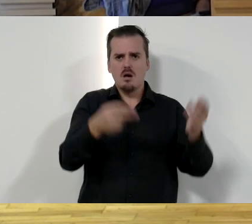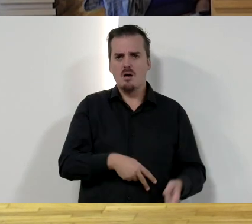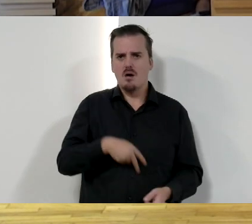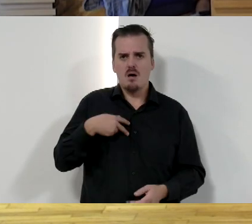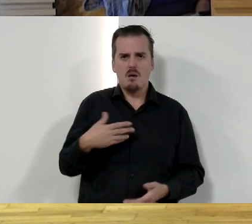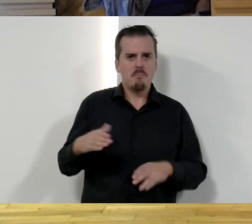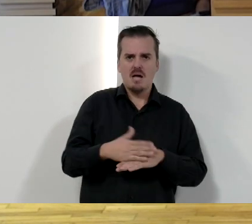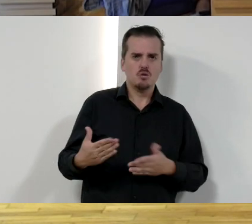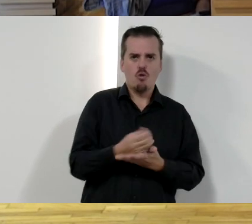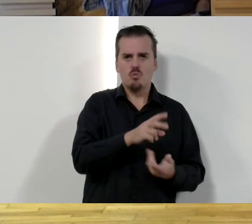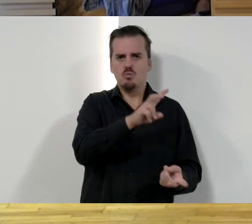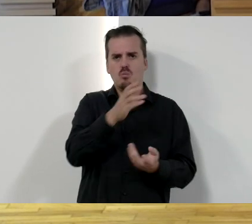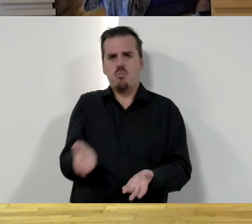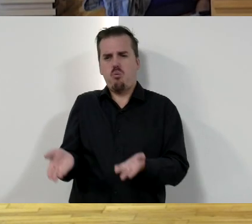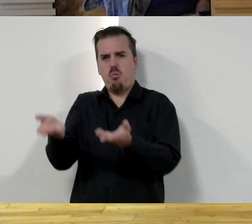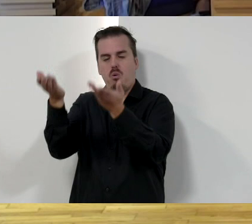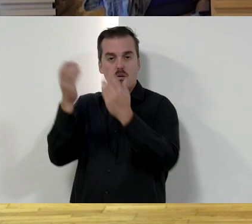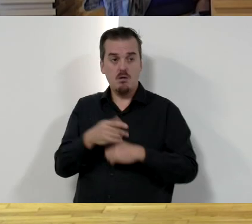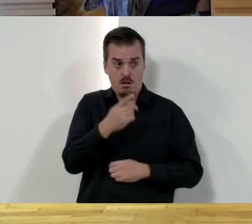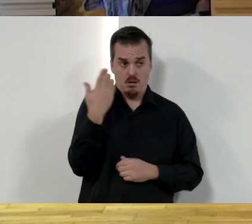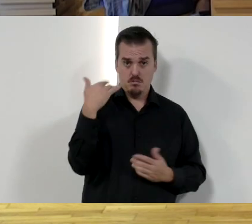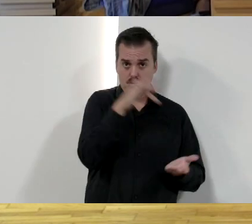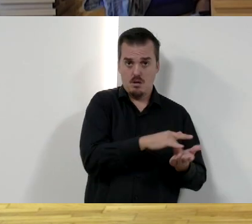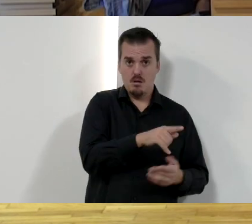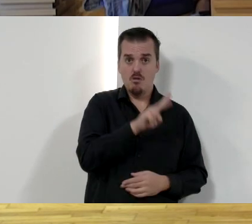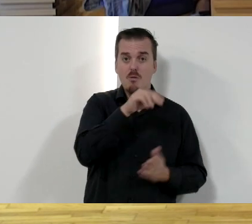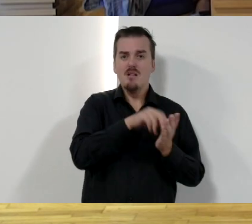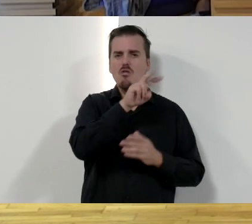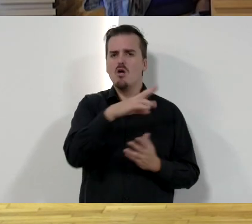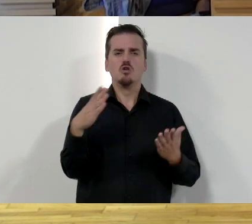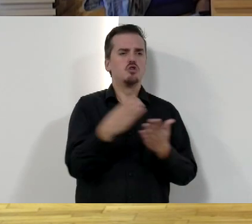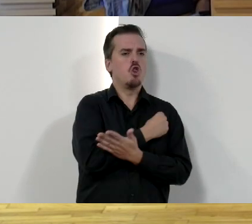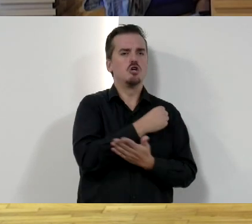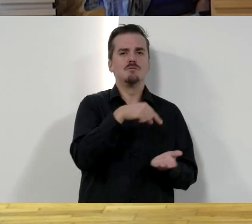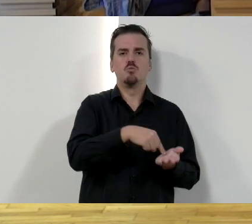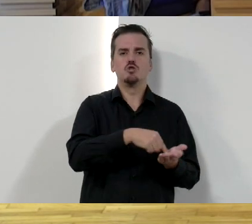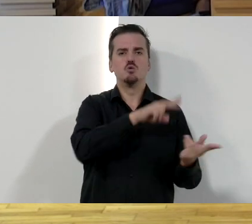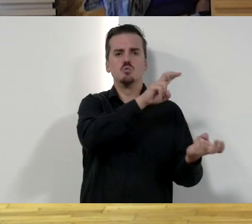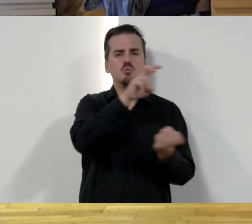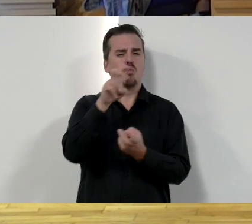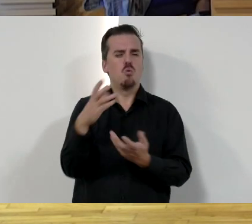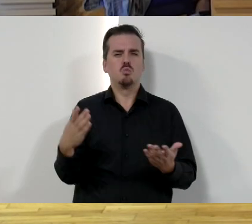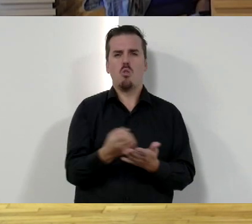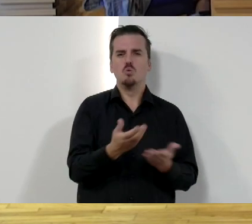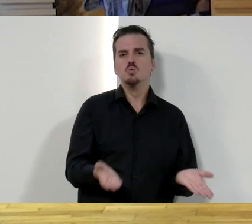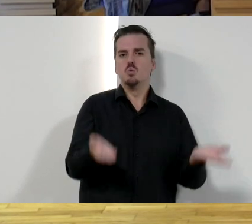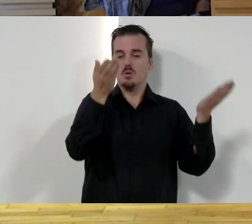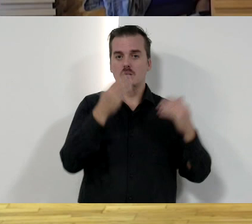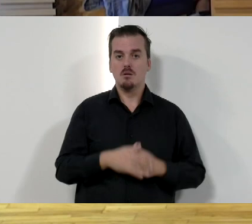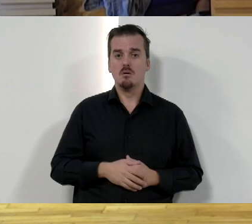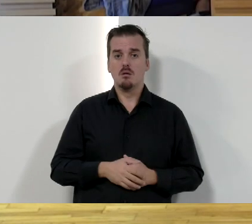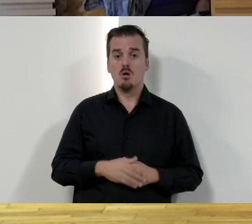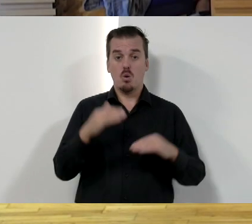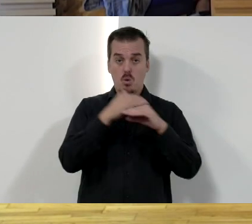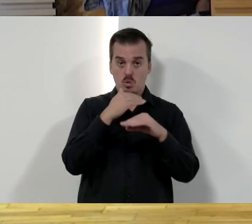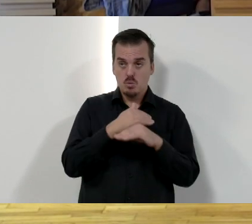diciendo que bajemos los subieron ustedes en el 2012, todos. Todos los subieron ustedes en el 2012, en octubre del